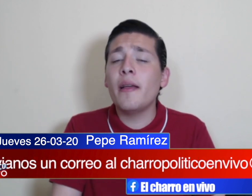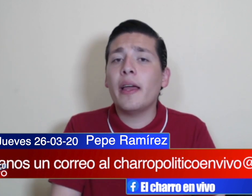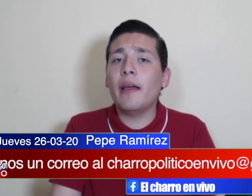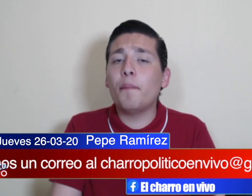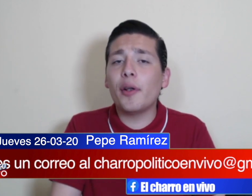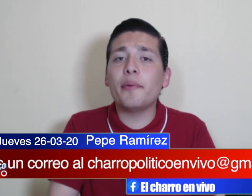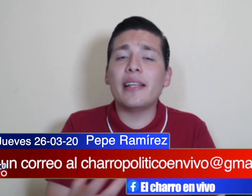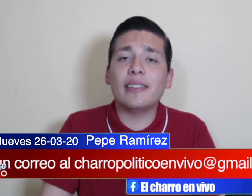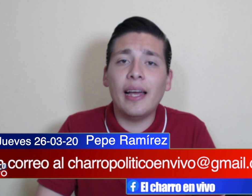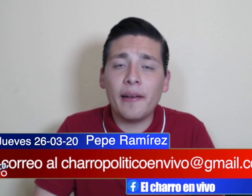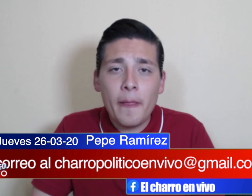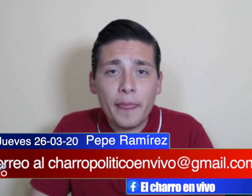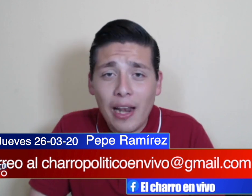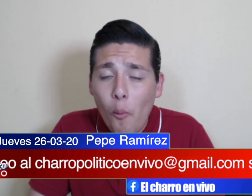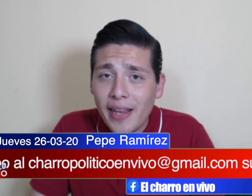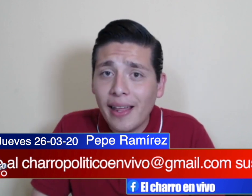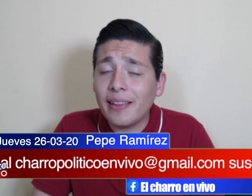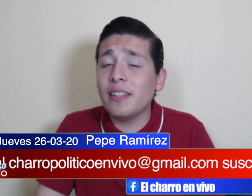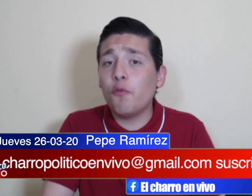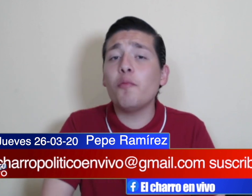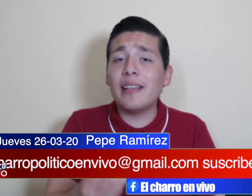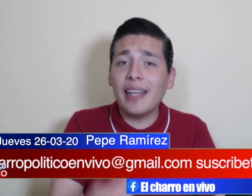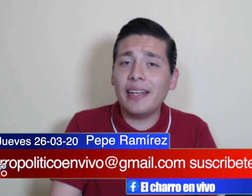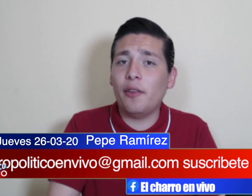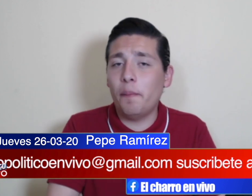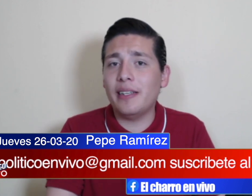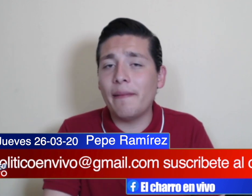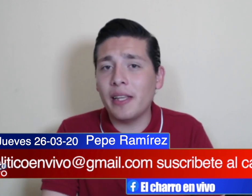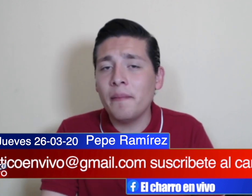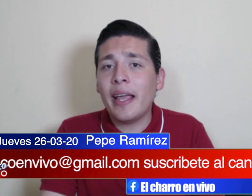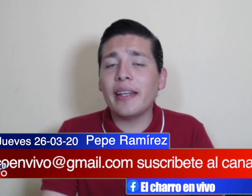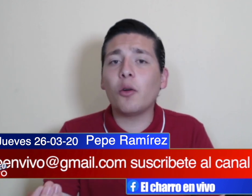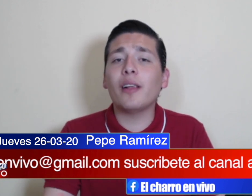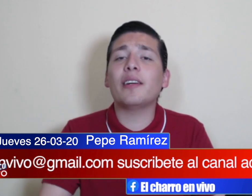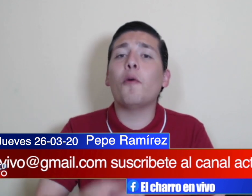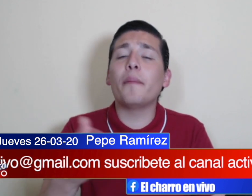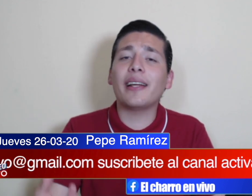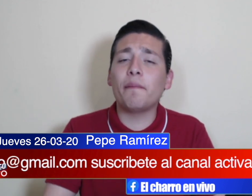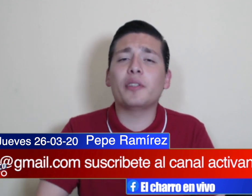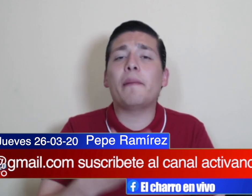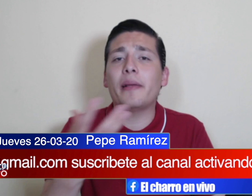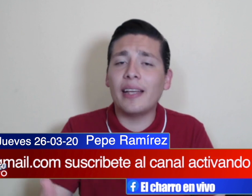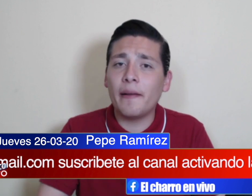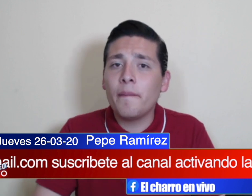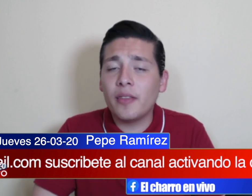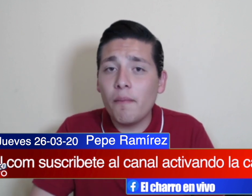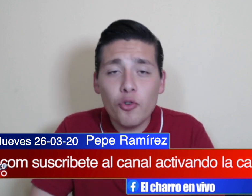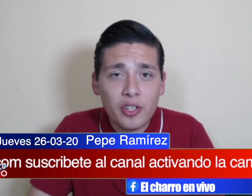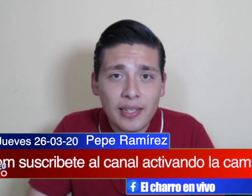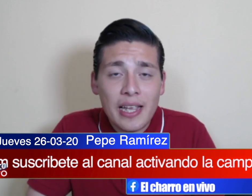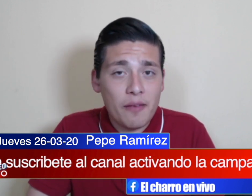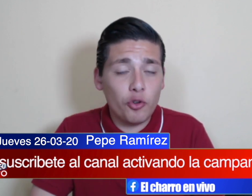ven por el bienestar de la humanidad. Este fue un mensaje que dio el presidente, en el cual se converge pues el pensar